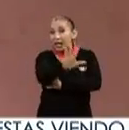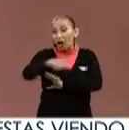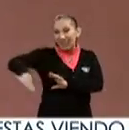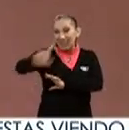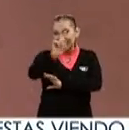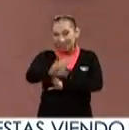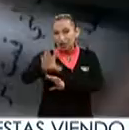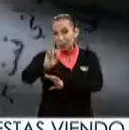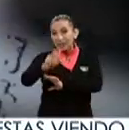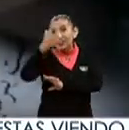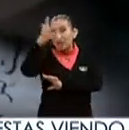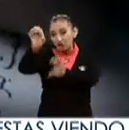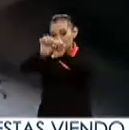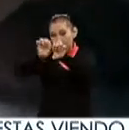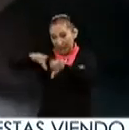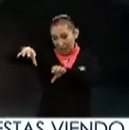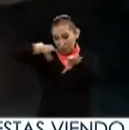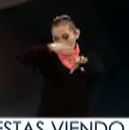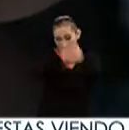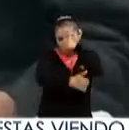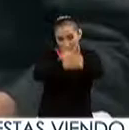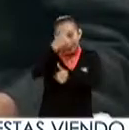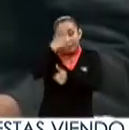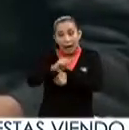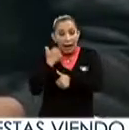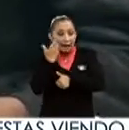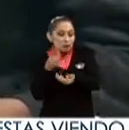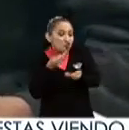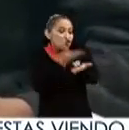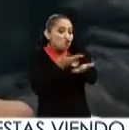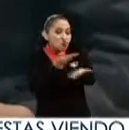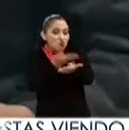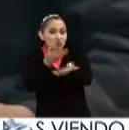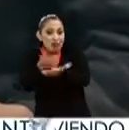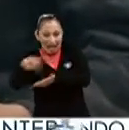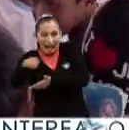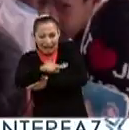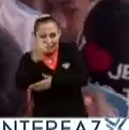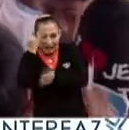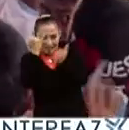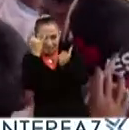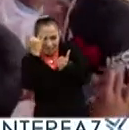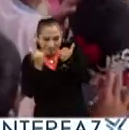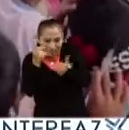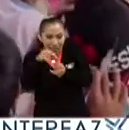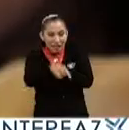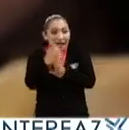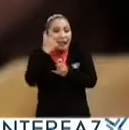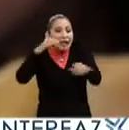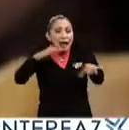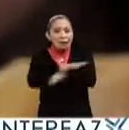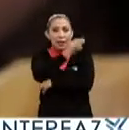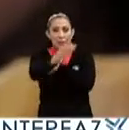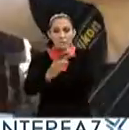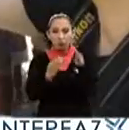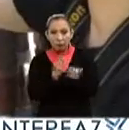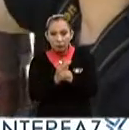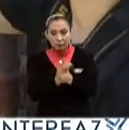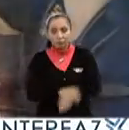los 198 equipos que participaron para aportar su talento a esta iniciativa que busca cambiar el mundo.